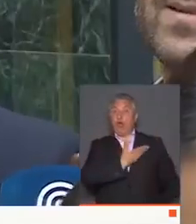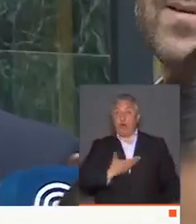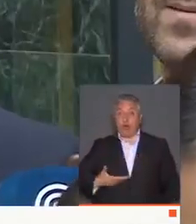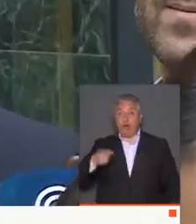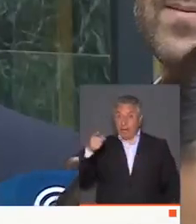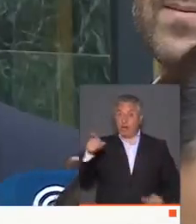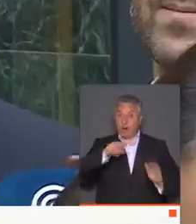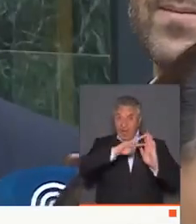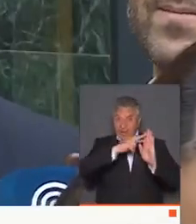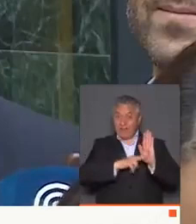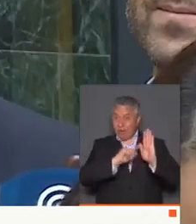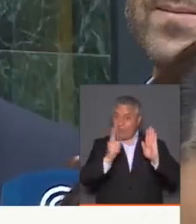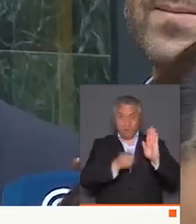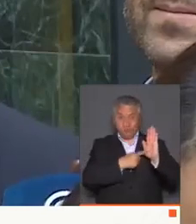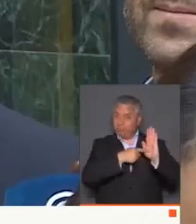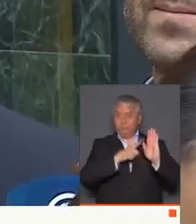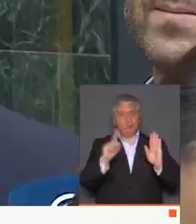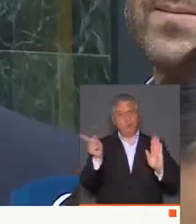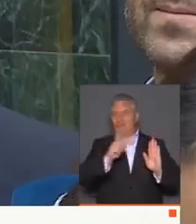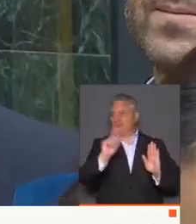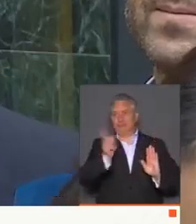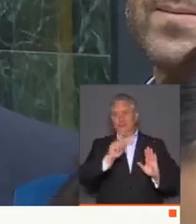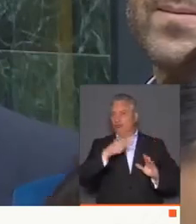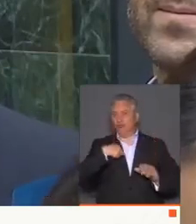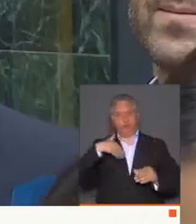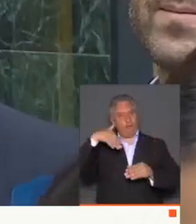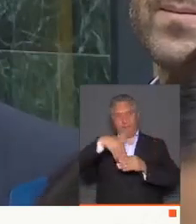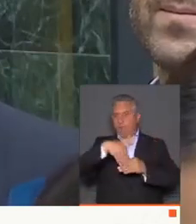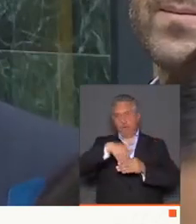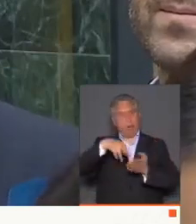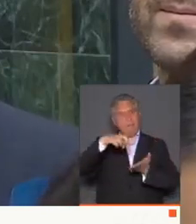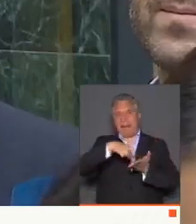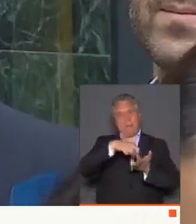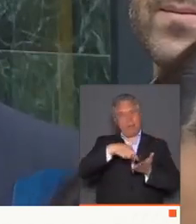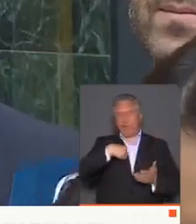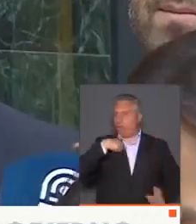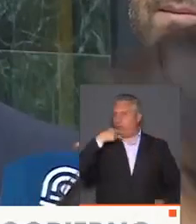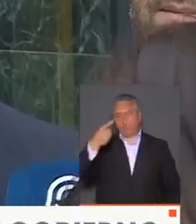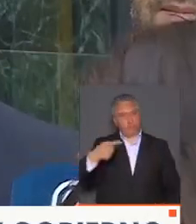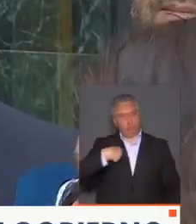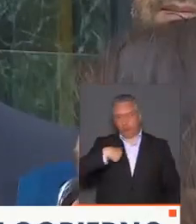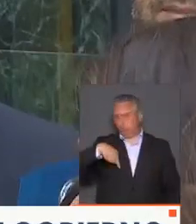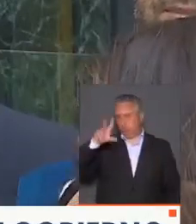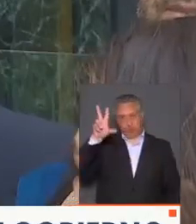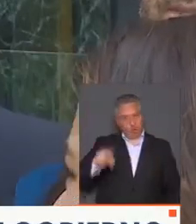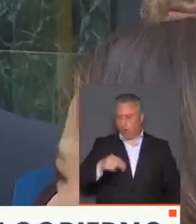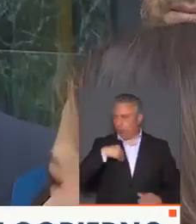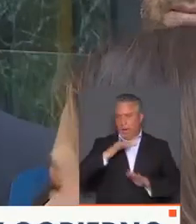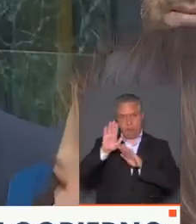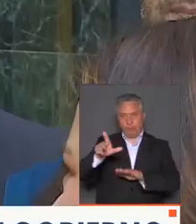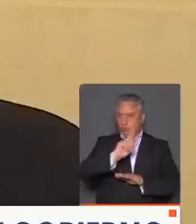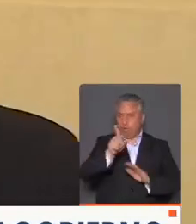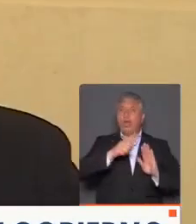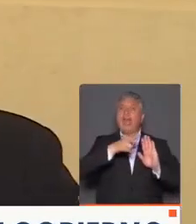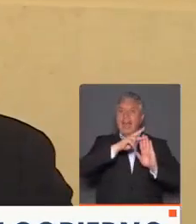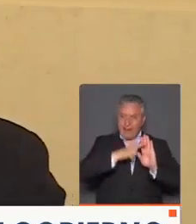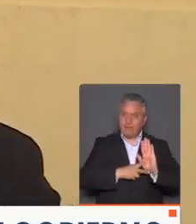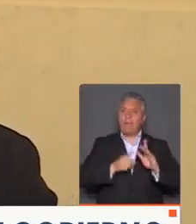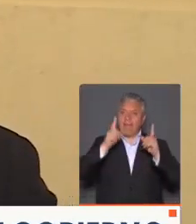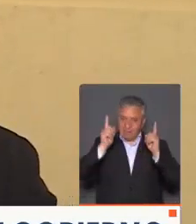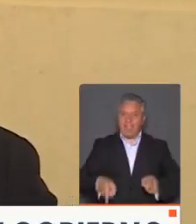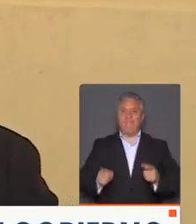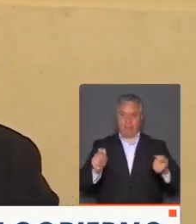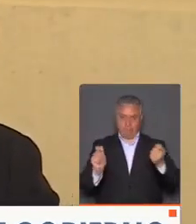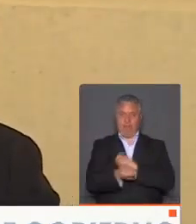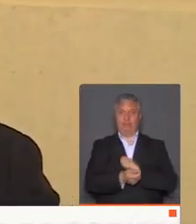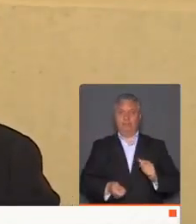tributaria como está hoy día no va a contar con los votos en el parlamento y lo tienen perder esa es una reforma que tiene que ser modificada la reforma